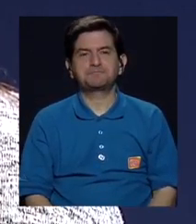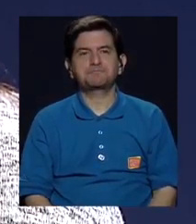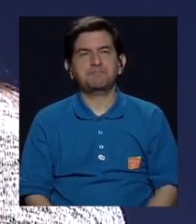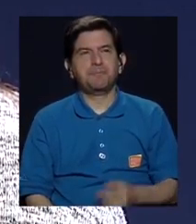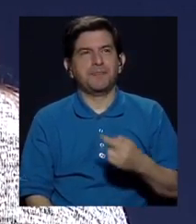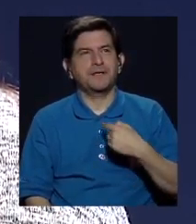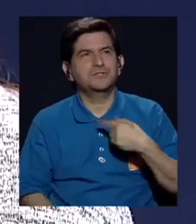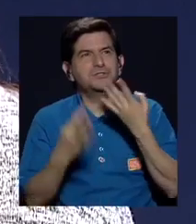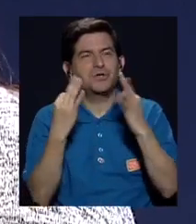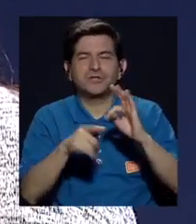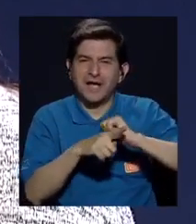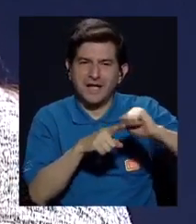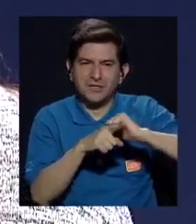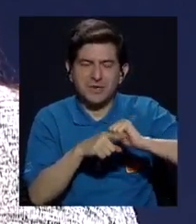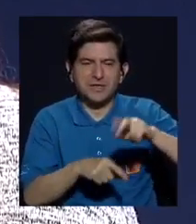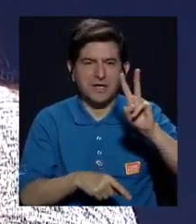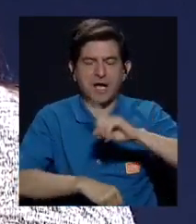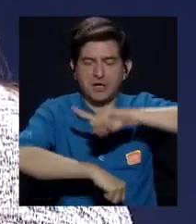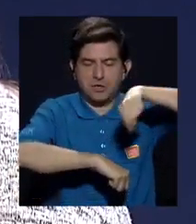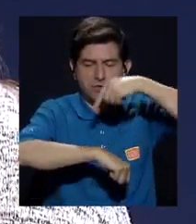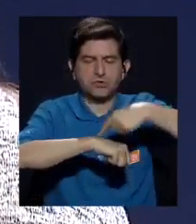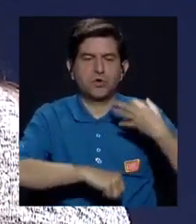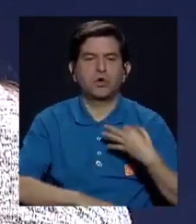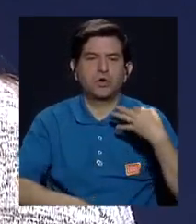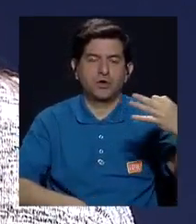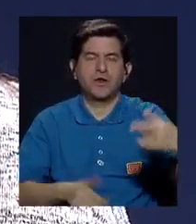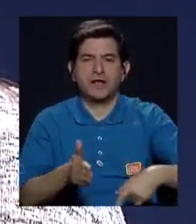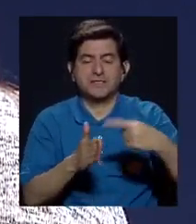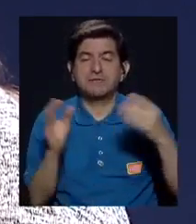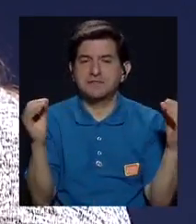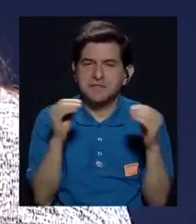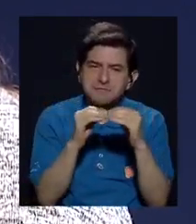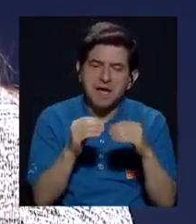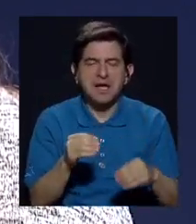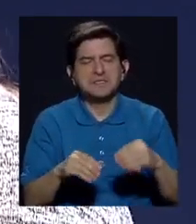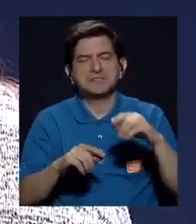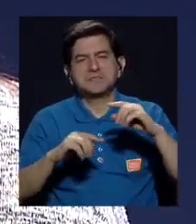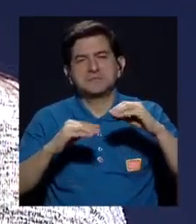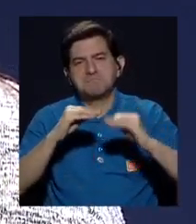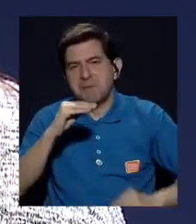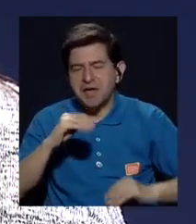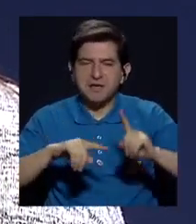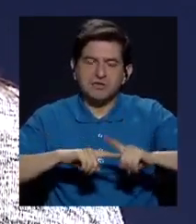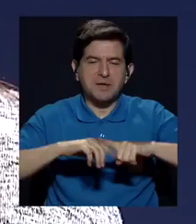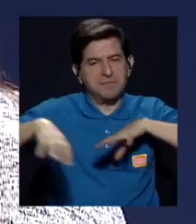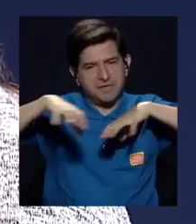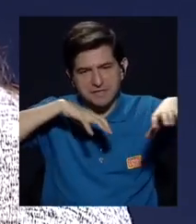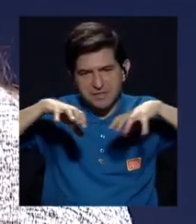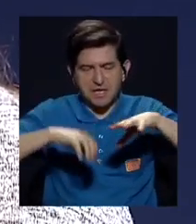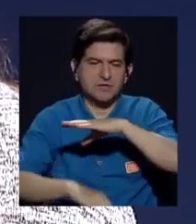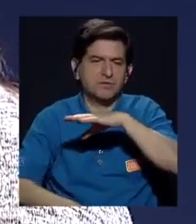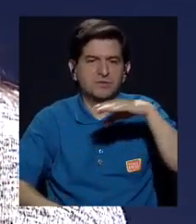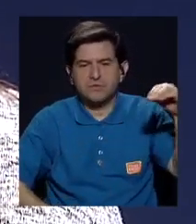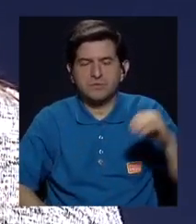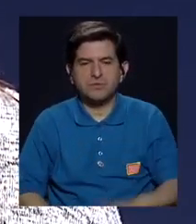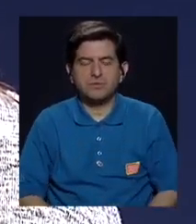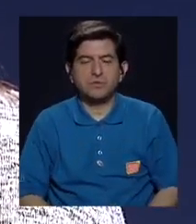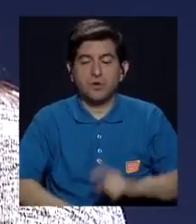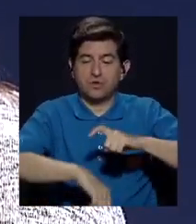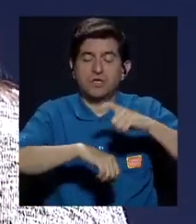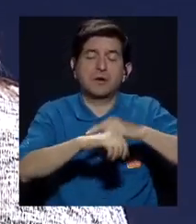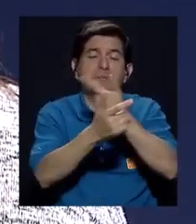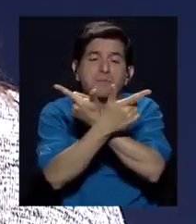yo trato de practicar 2 horas diarias, a veces más, a veces menos, dependiendo de eventos que tenga, dependiendo de horas